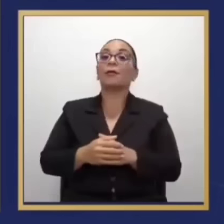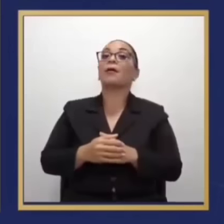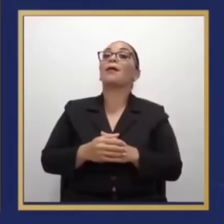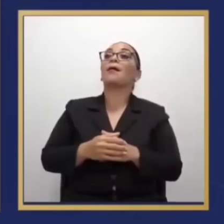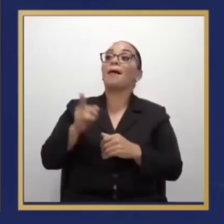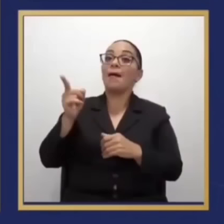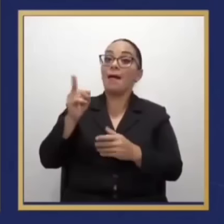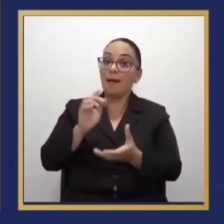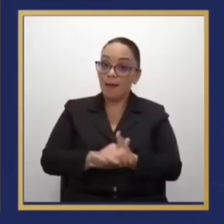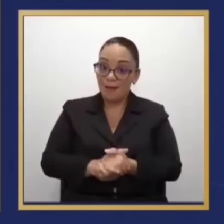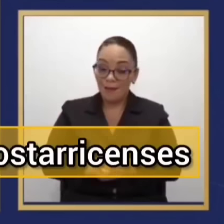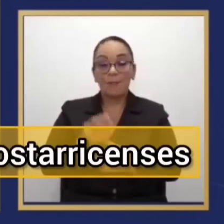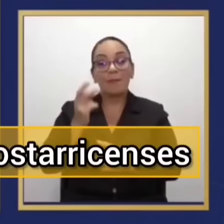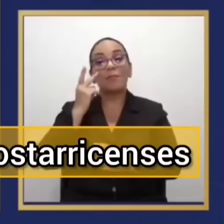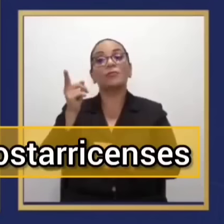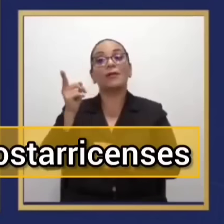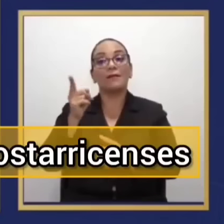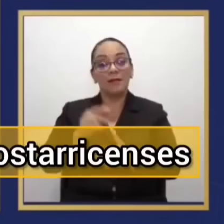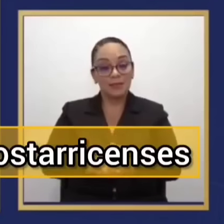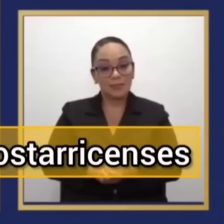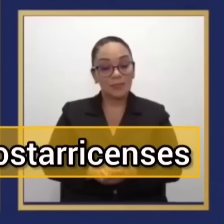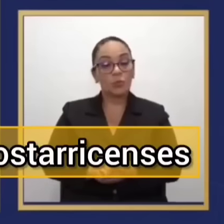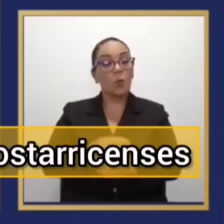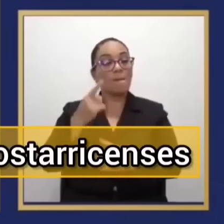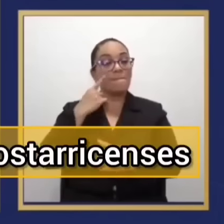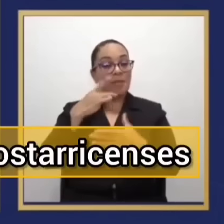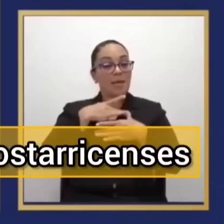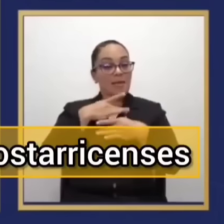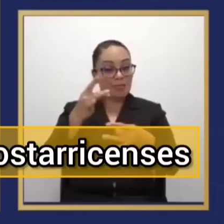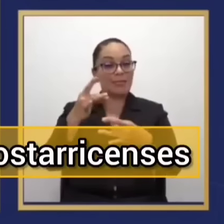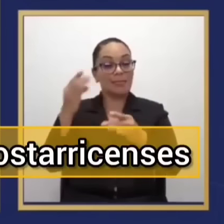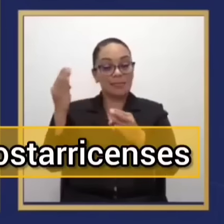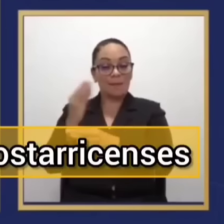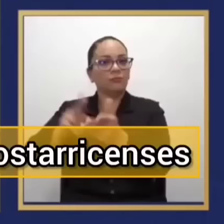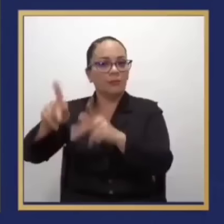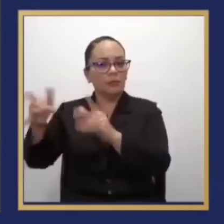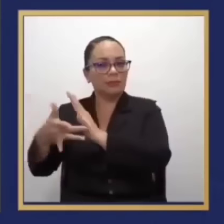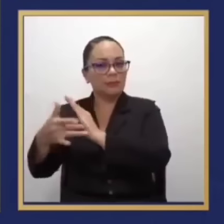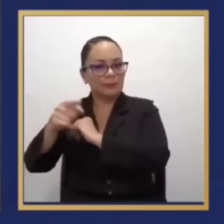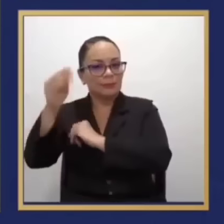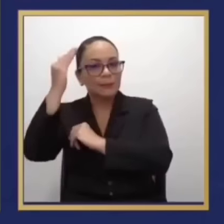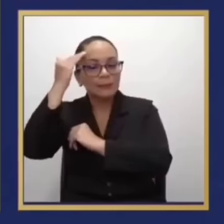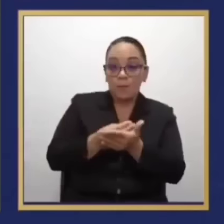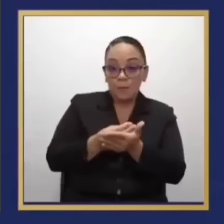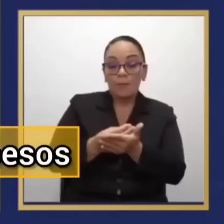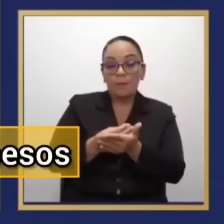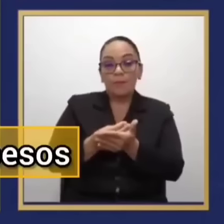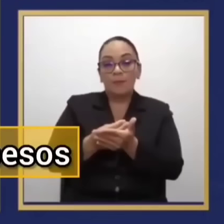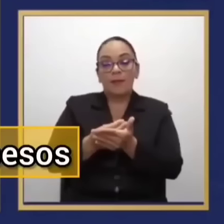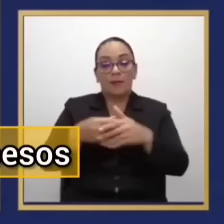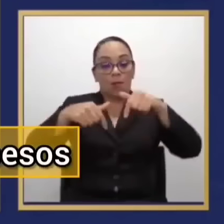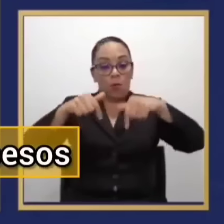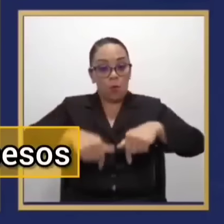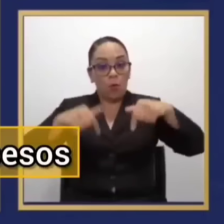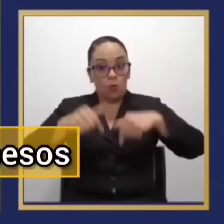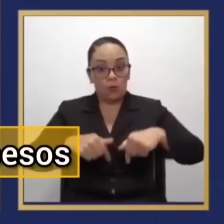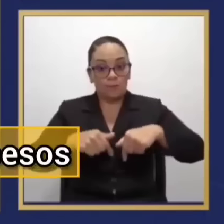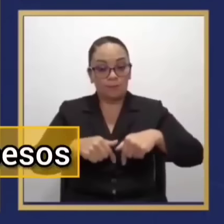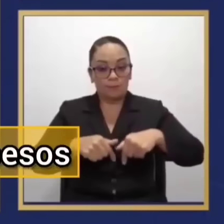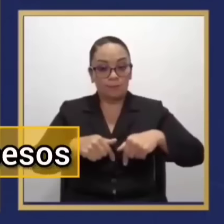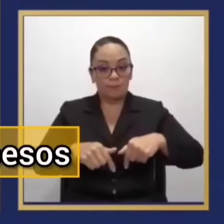vamos a ver esto. Entonces, oigan qué interesante la matemática costarricense. Para comprar hoy lo que